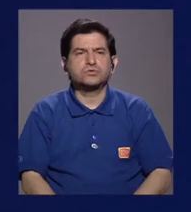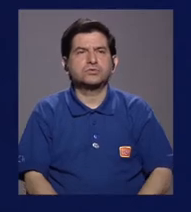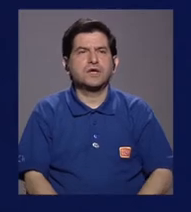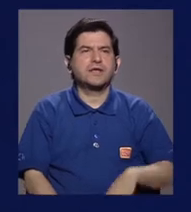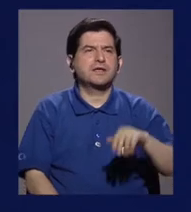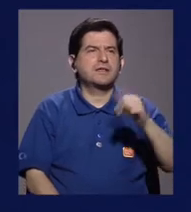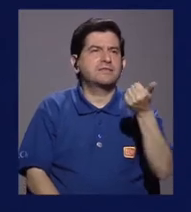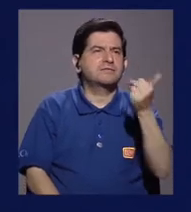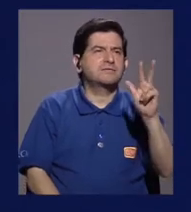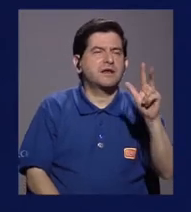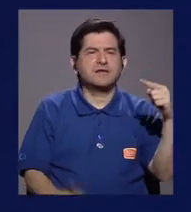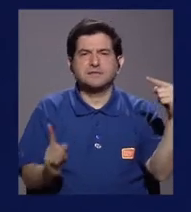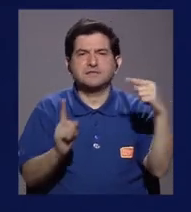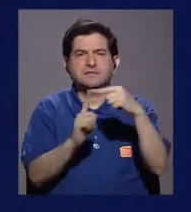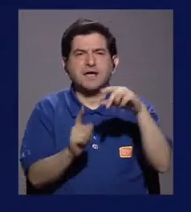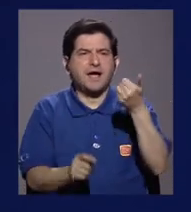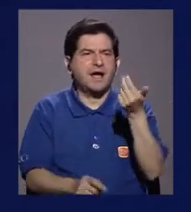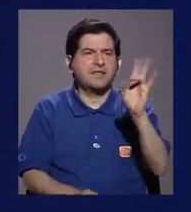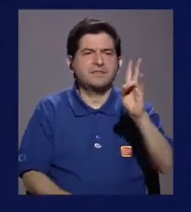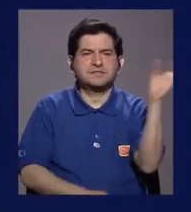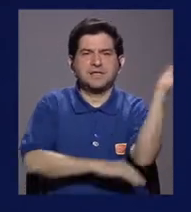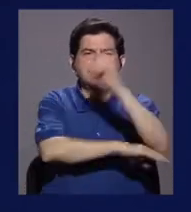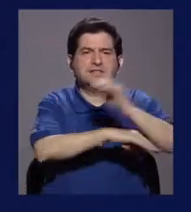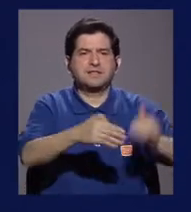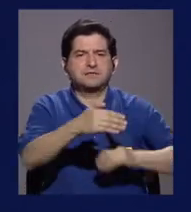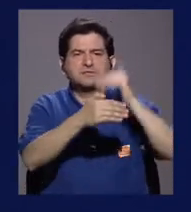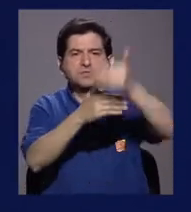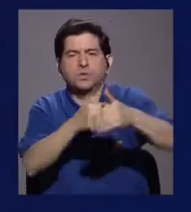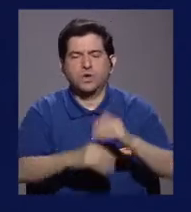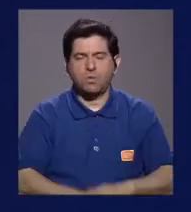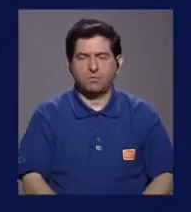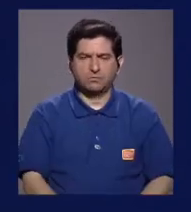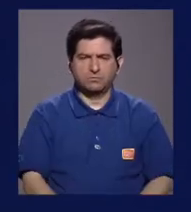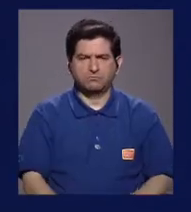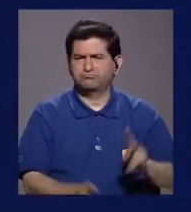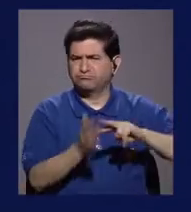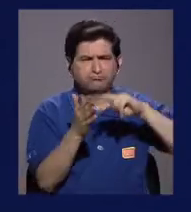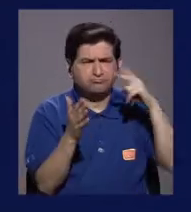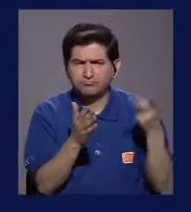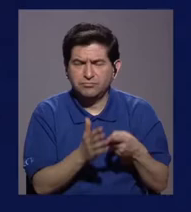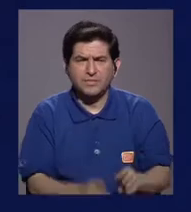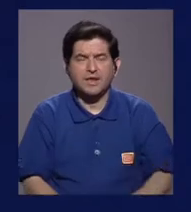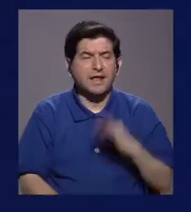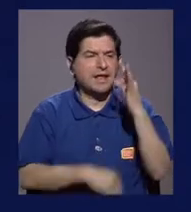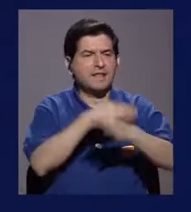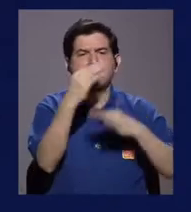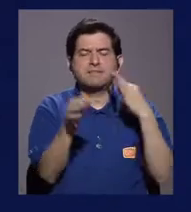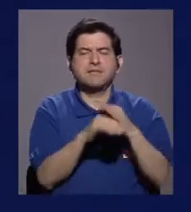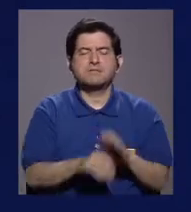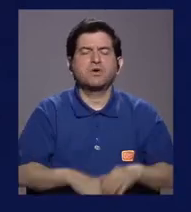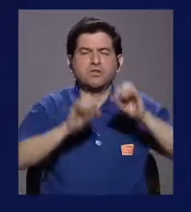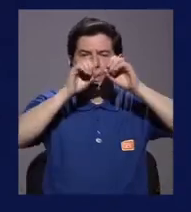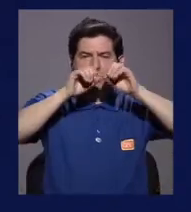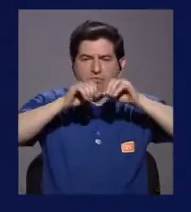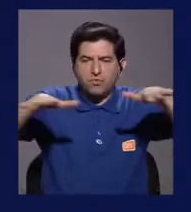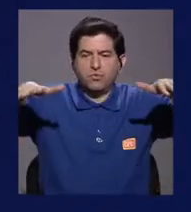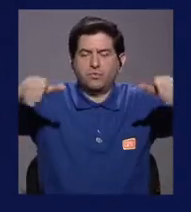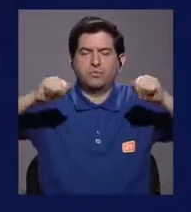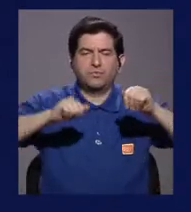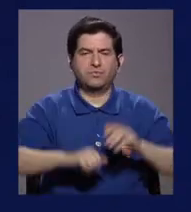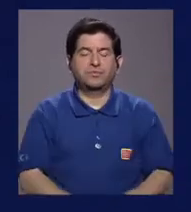como 3 entre 13 y 17 días después y esto quiere decir que hay una especie de contagio